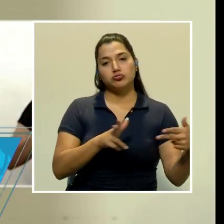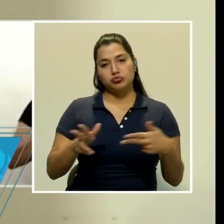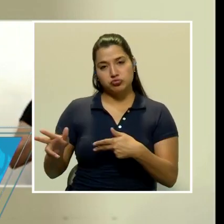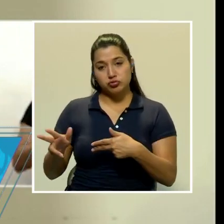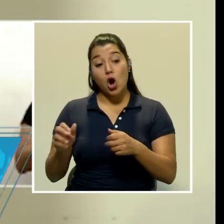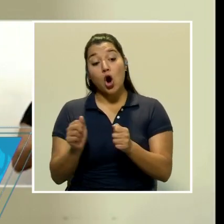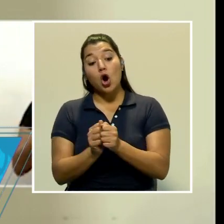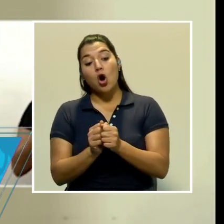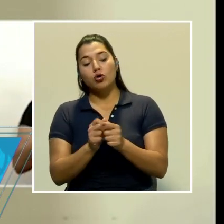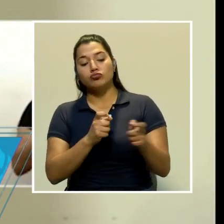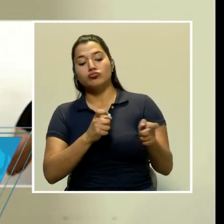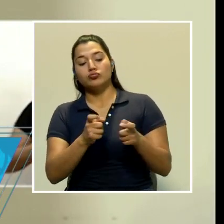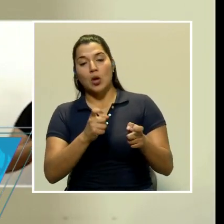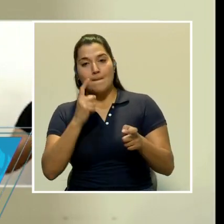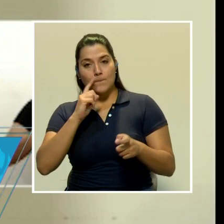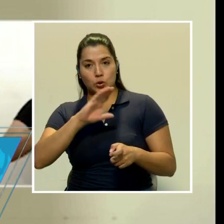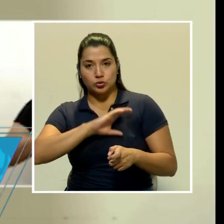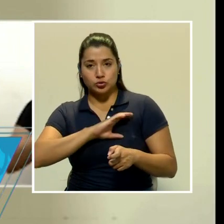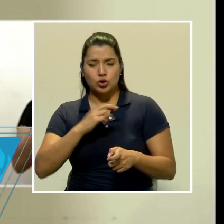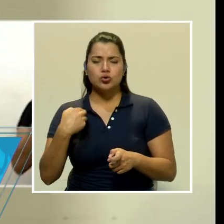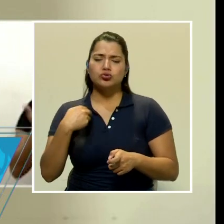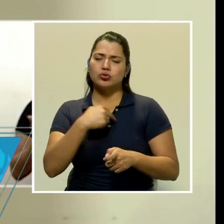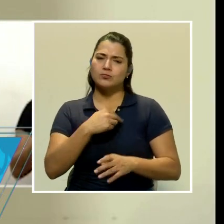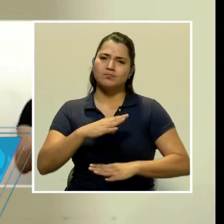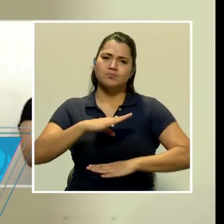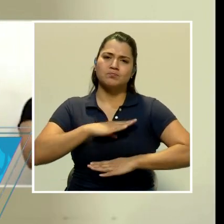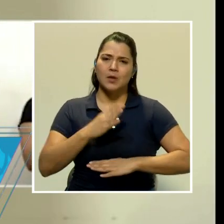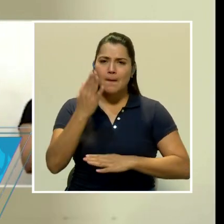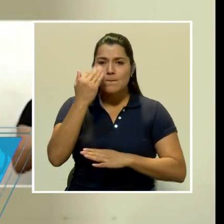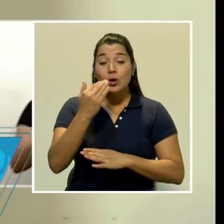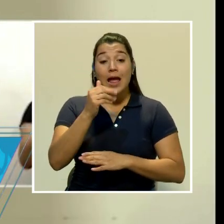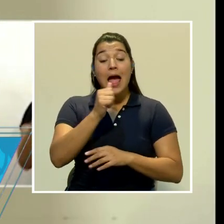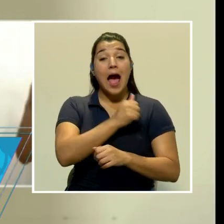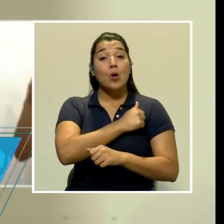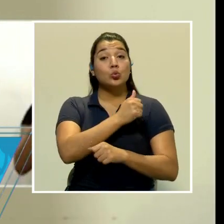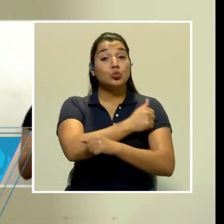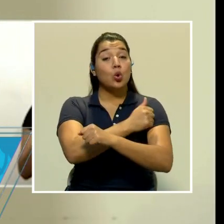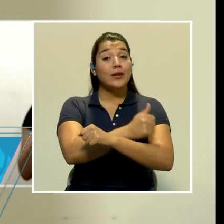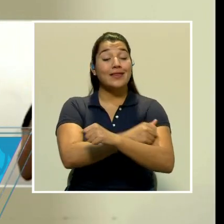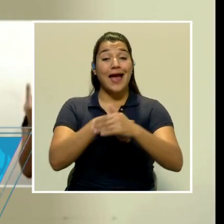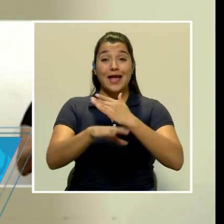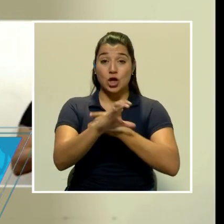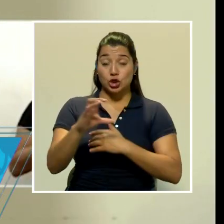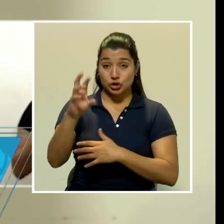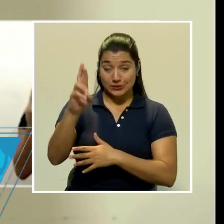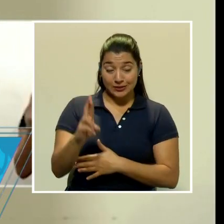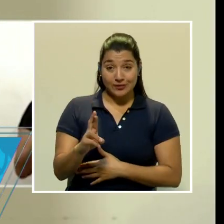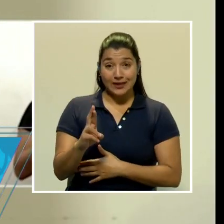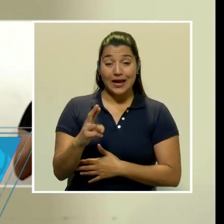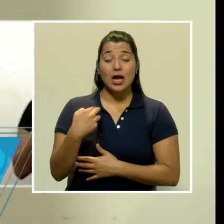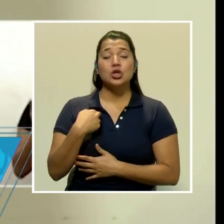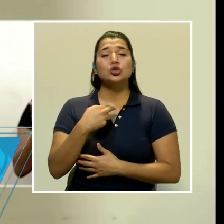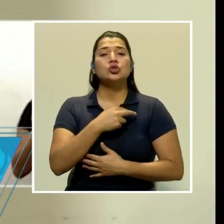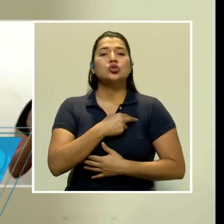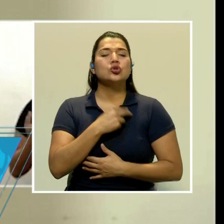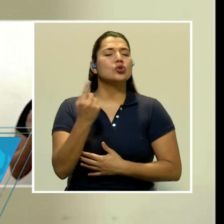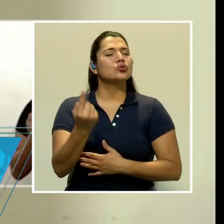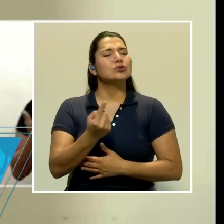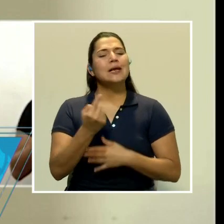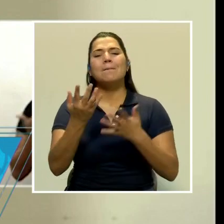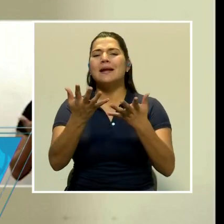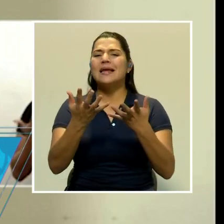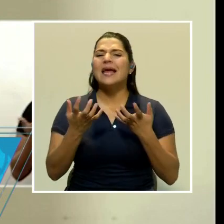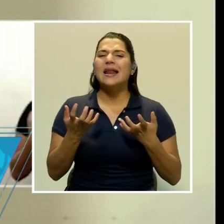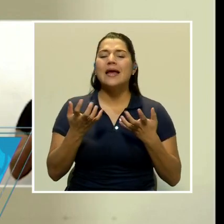nosotros de satisfacción porque las autoridades costarricenses lo que siempre hemos querido y deseado es